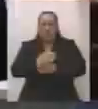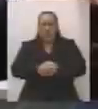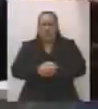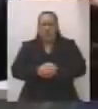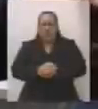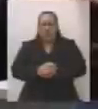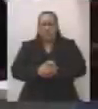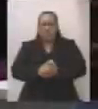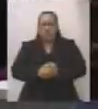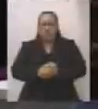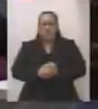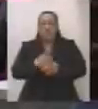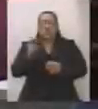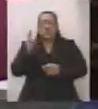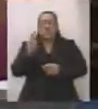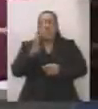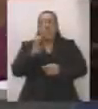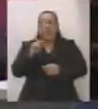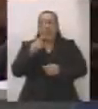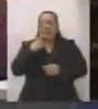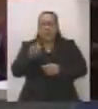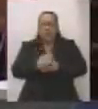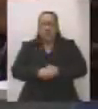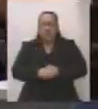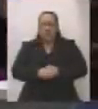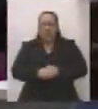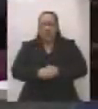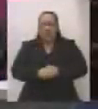Y como dijo la profesora Beltrán, si